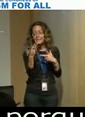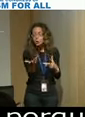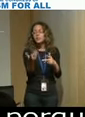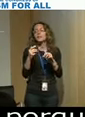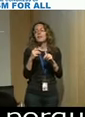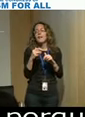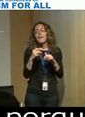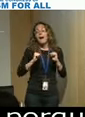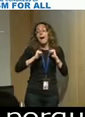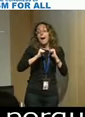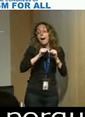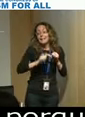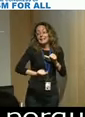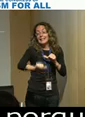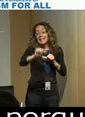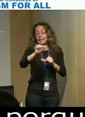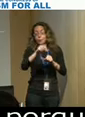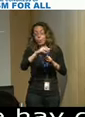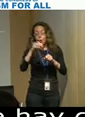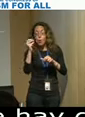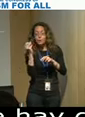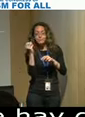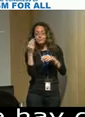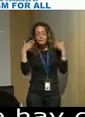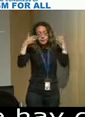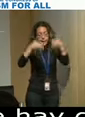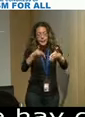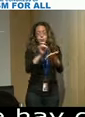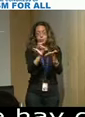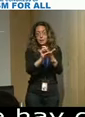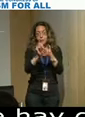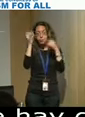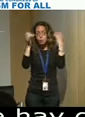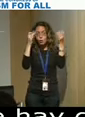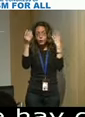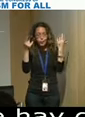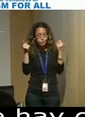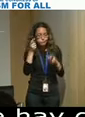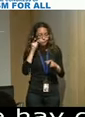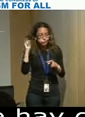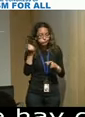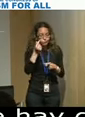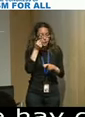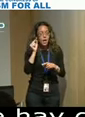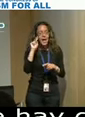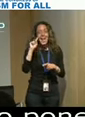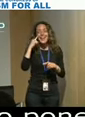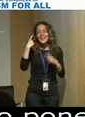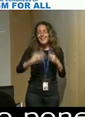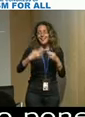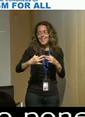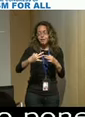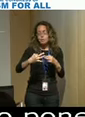compartimos, cuando ponemos el foco en los servicios de ocio, nos encontramos con una realidad que yo creo que nos debiera de hacer un poco